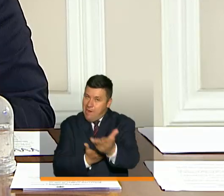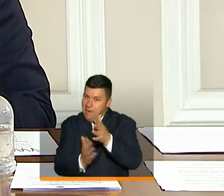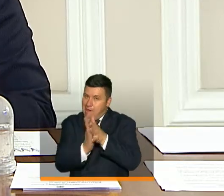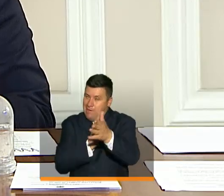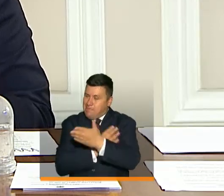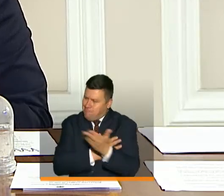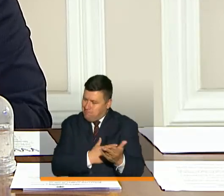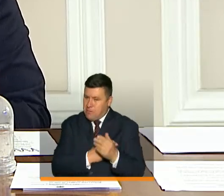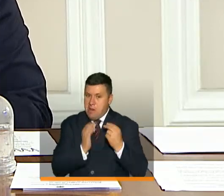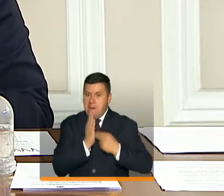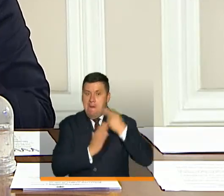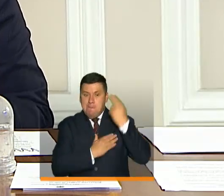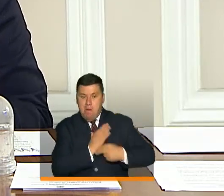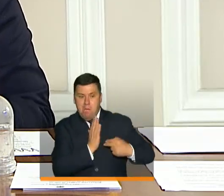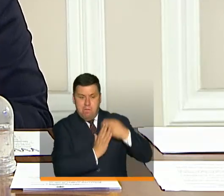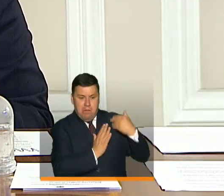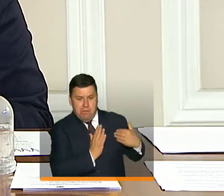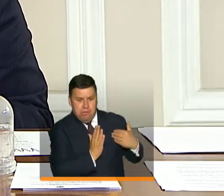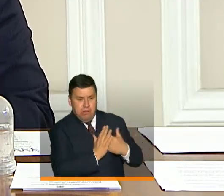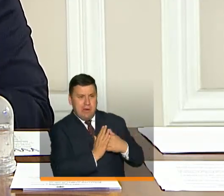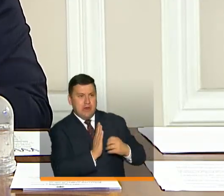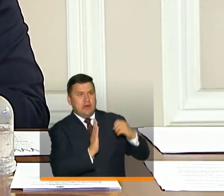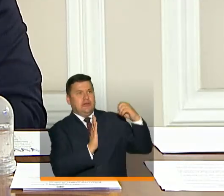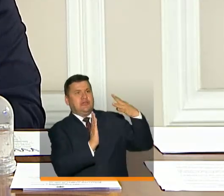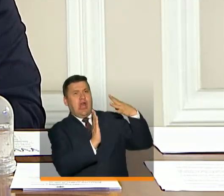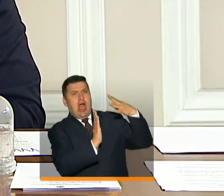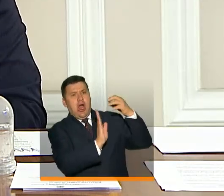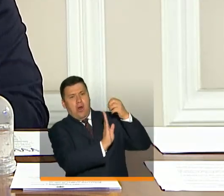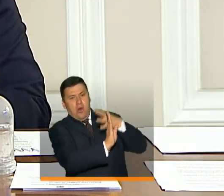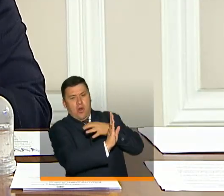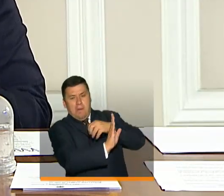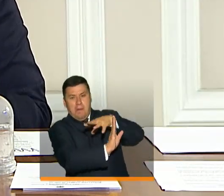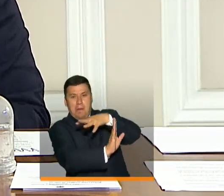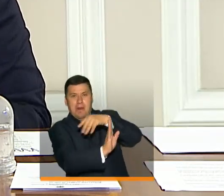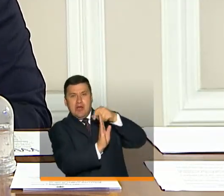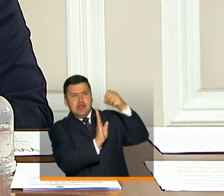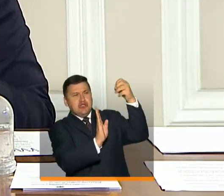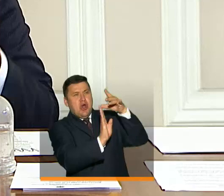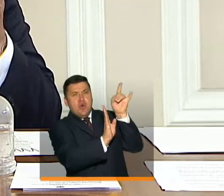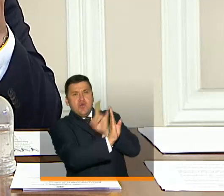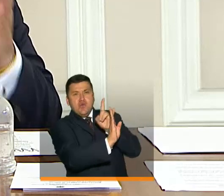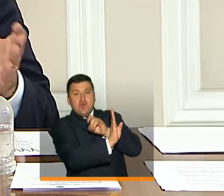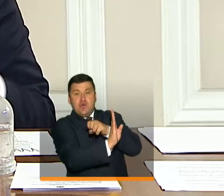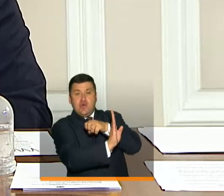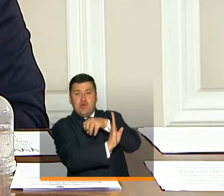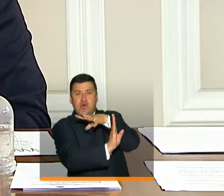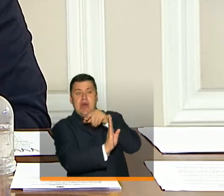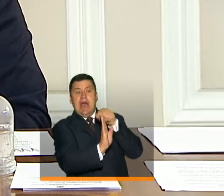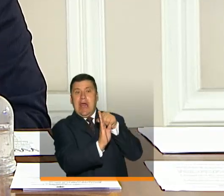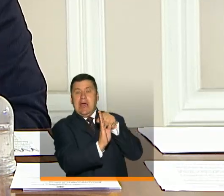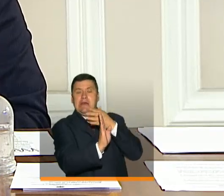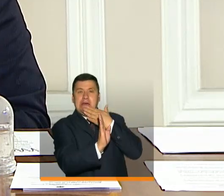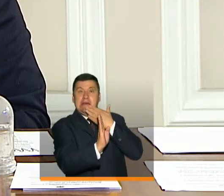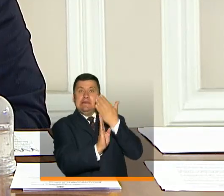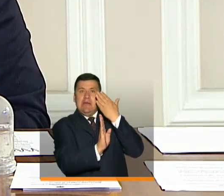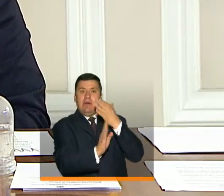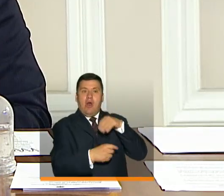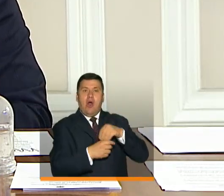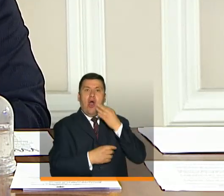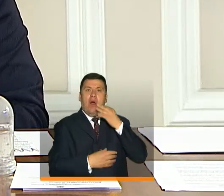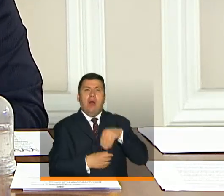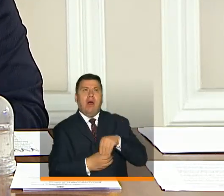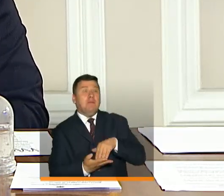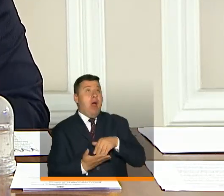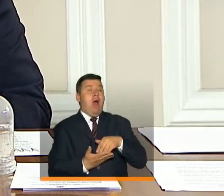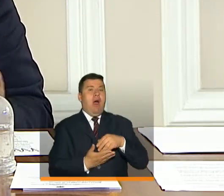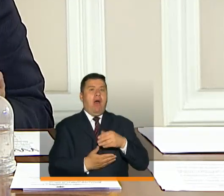de cómo estos proyectos de transición energética están orientados a generar empleo y también a beneficiar a muchos de los hogares vulnerables,